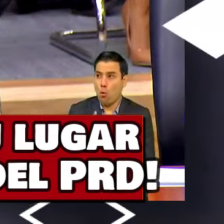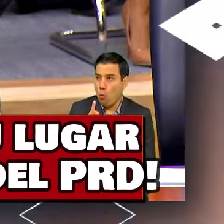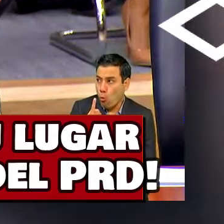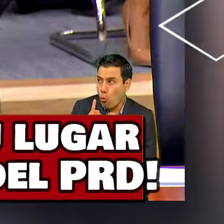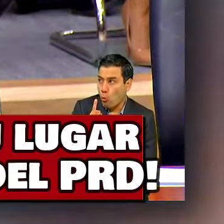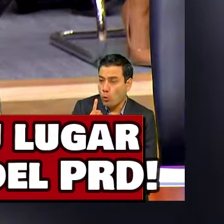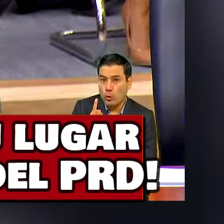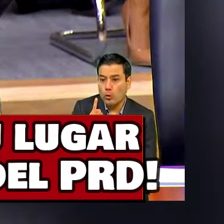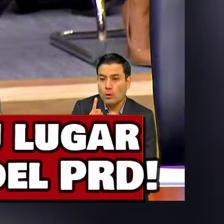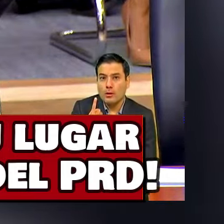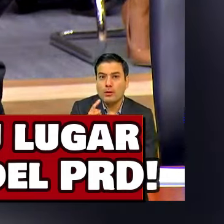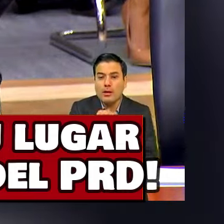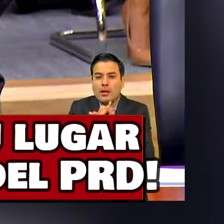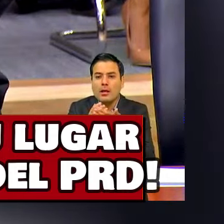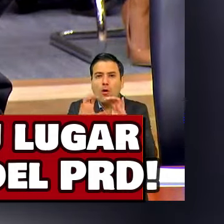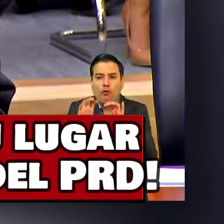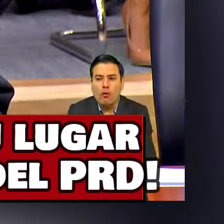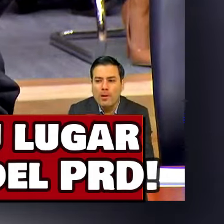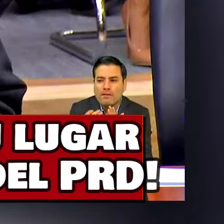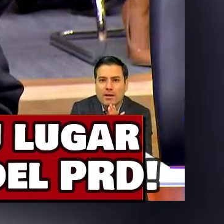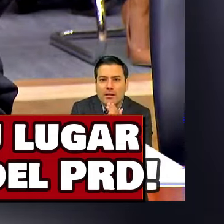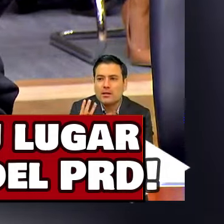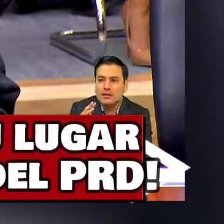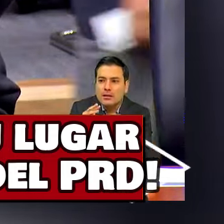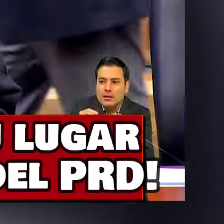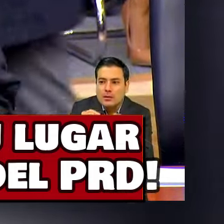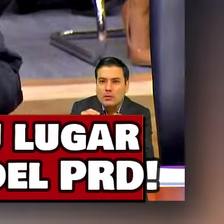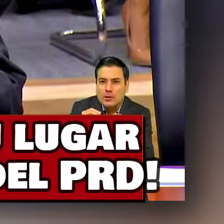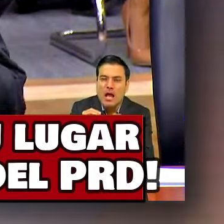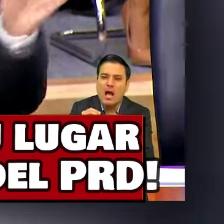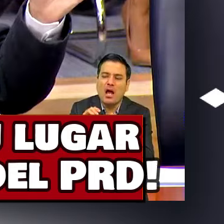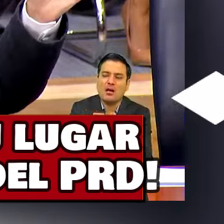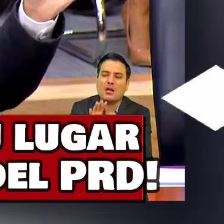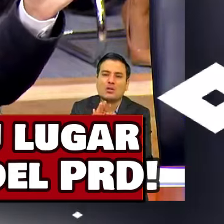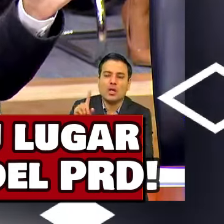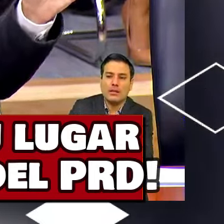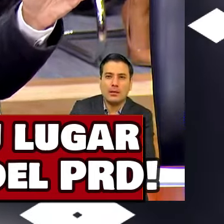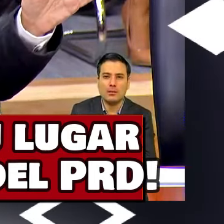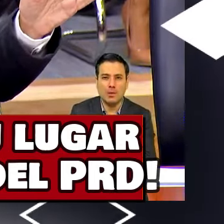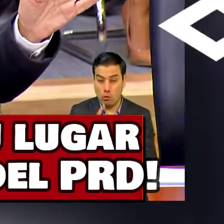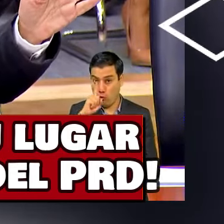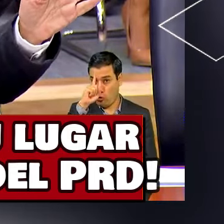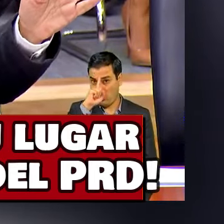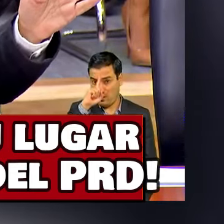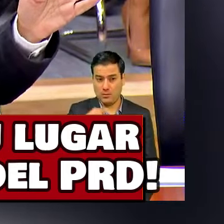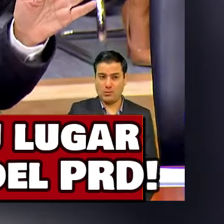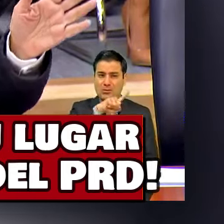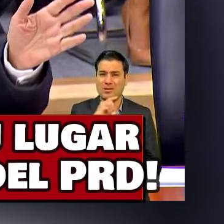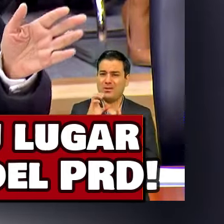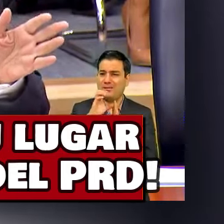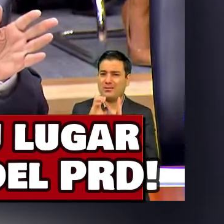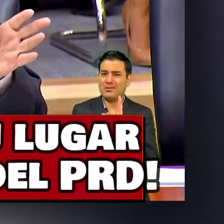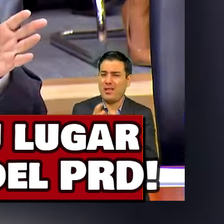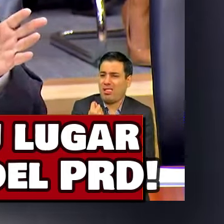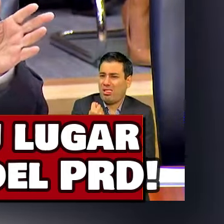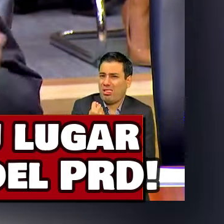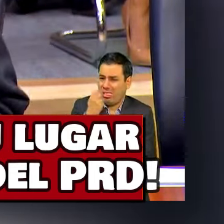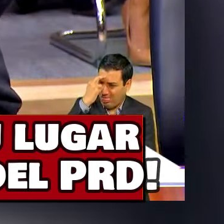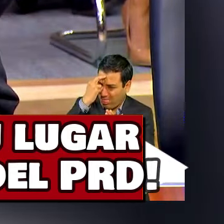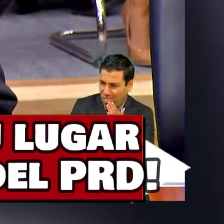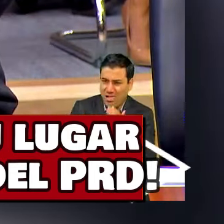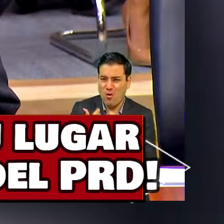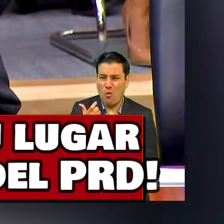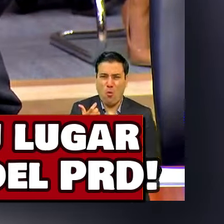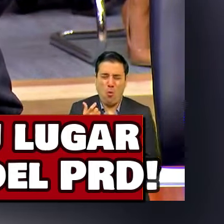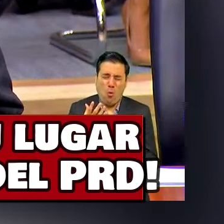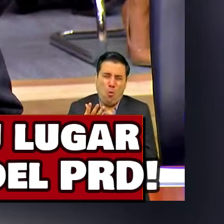por 3 centavos lo puedan quitar el registro, y ellos olímpicamente violentan el marco constitucional y siguen teniendo sueldos